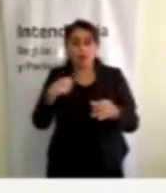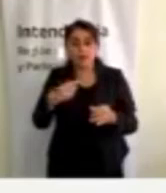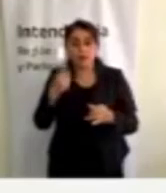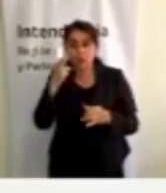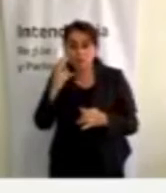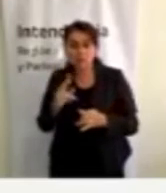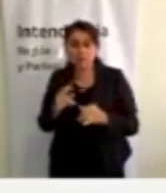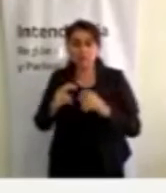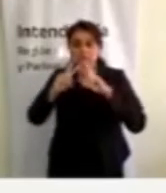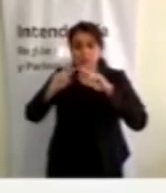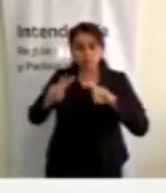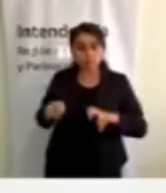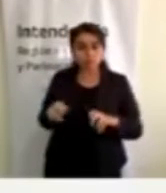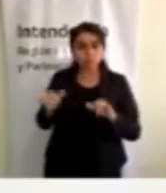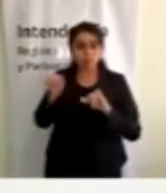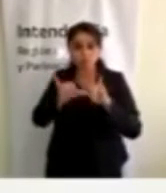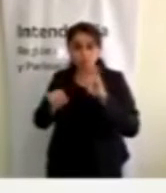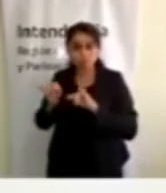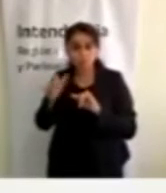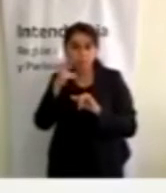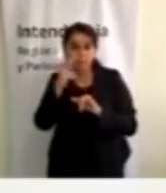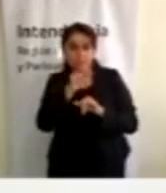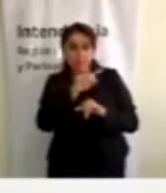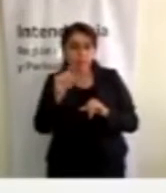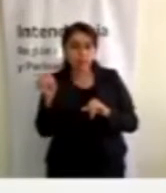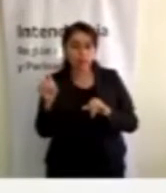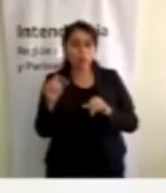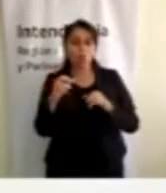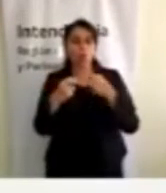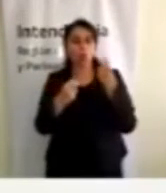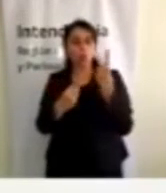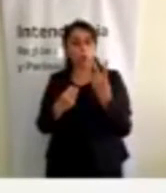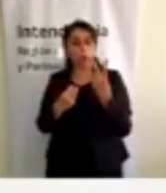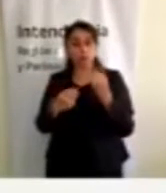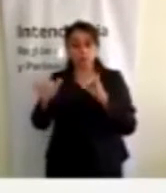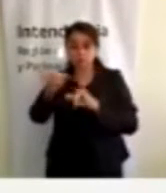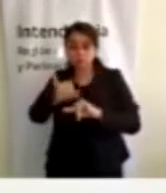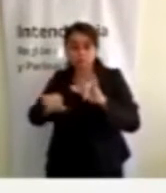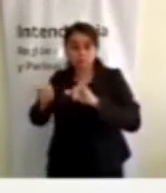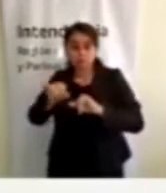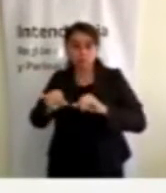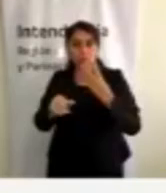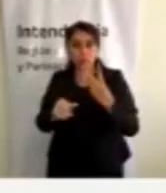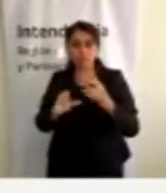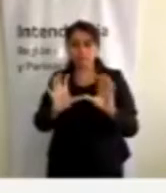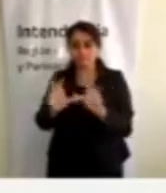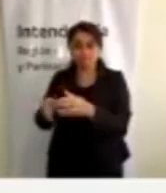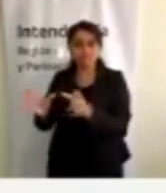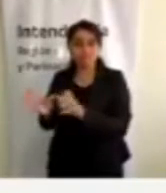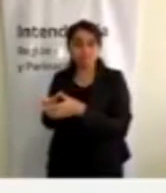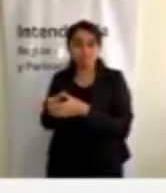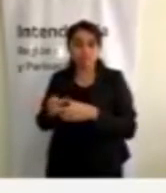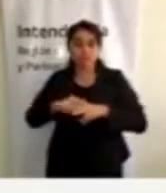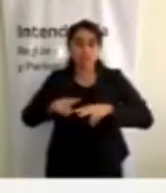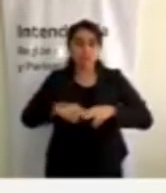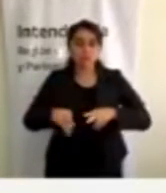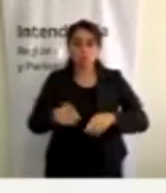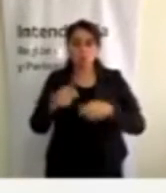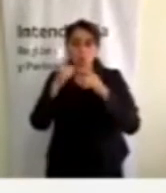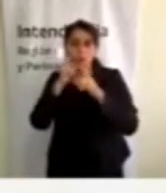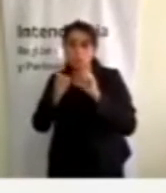que tenemos hoy día en la región. Con estos 2 laboratorios que están procesando la muestra, gracias a la compra